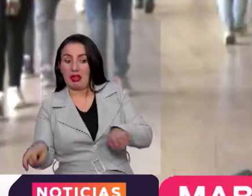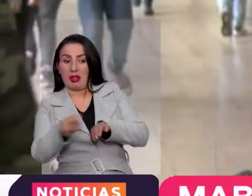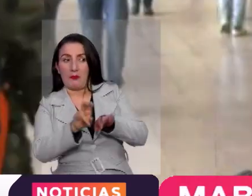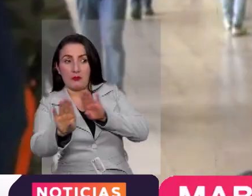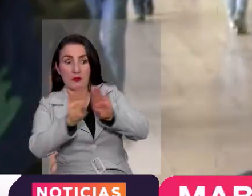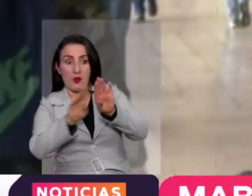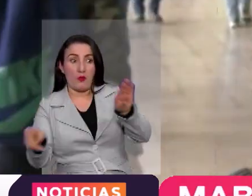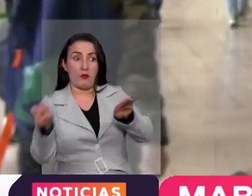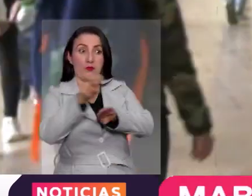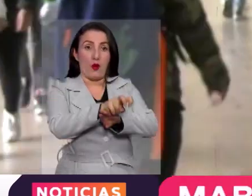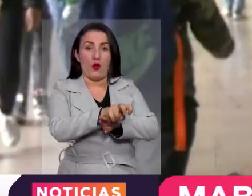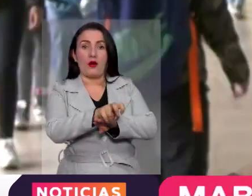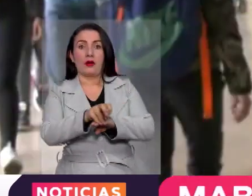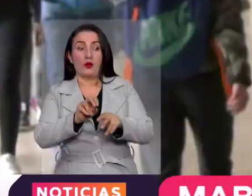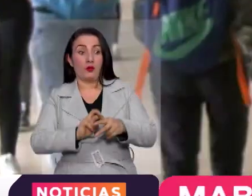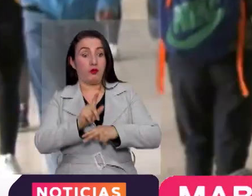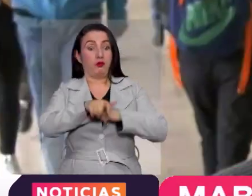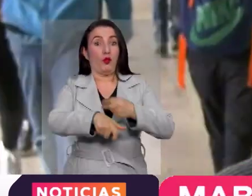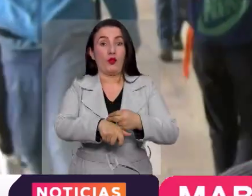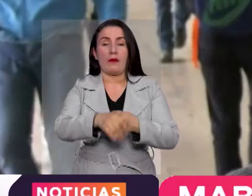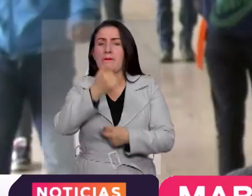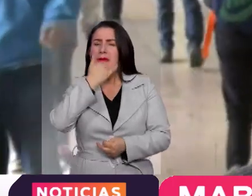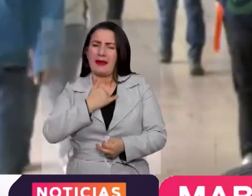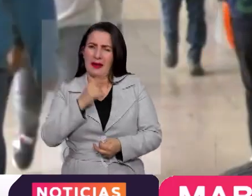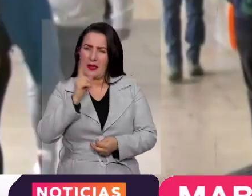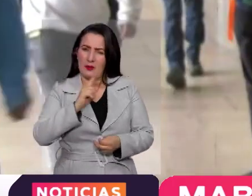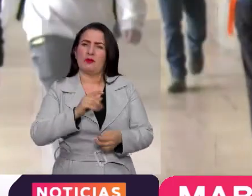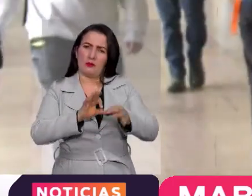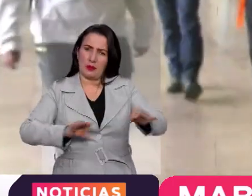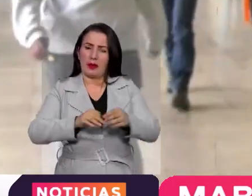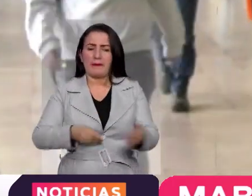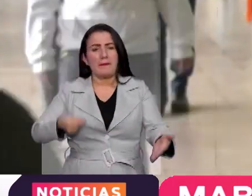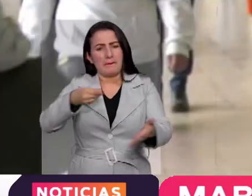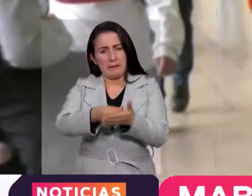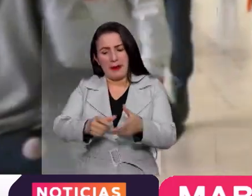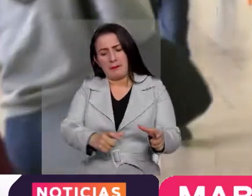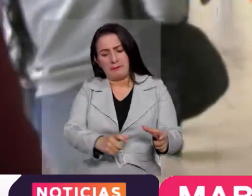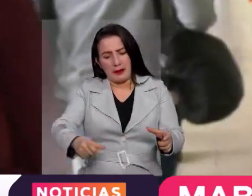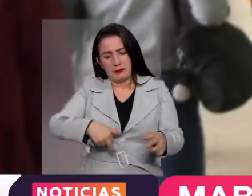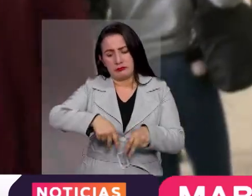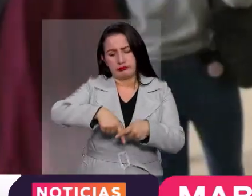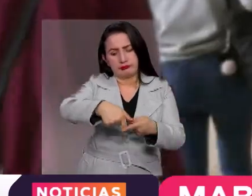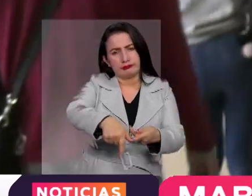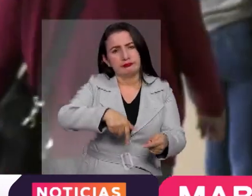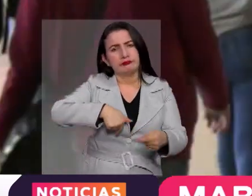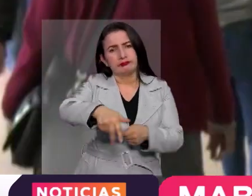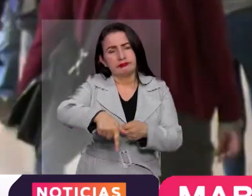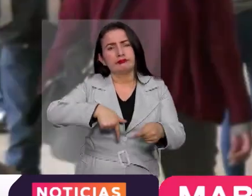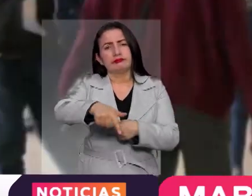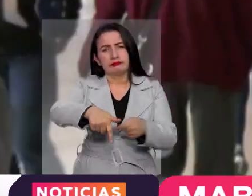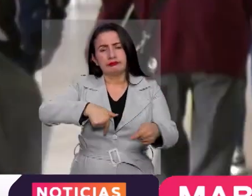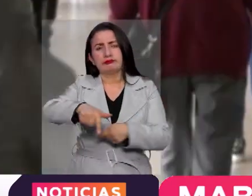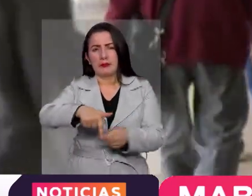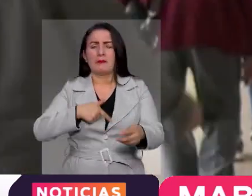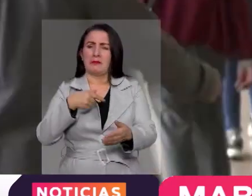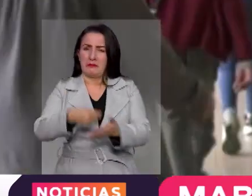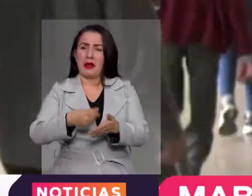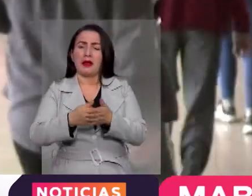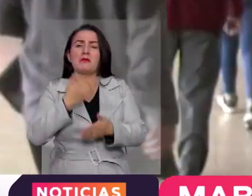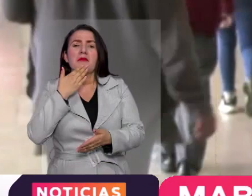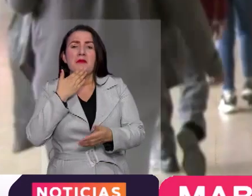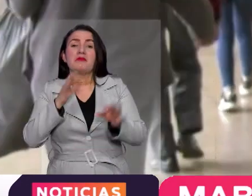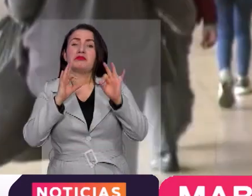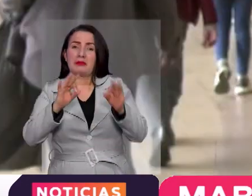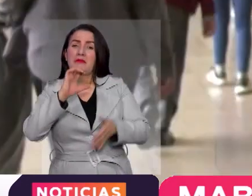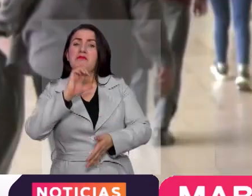usuarios que accedan por los sitios permitidos si las personas se demoró los torniquetes vacantes pues obviamente redonda en